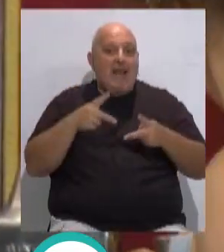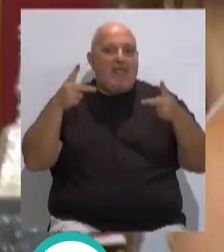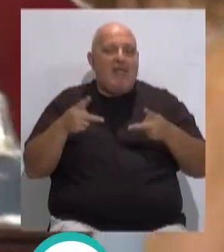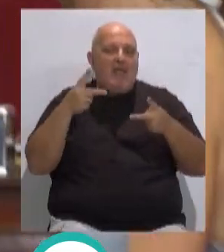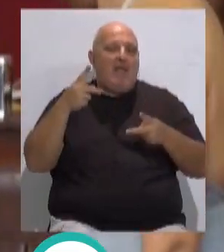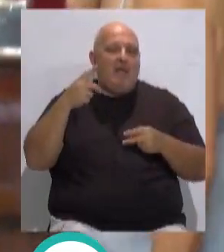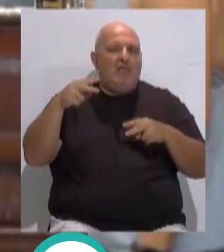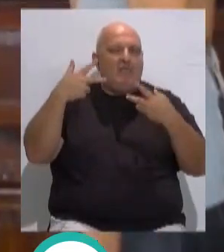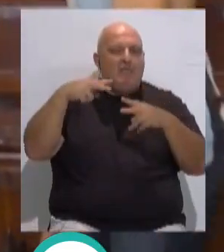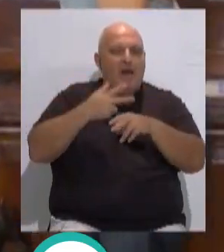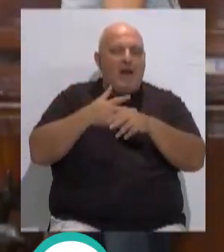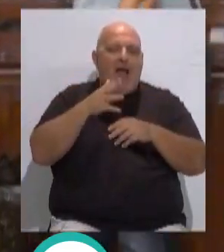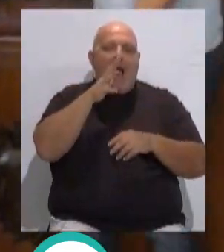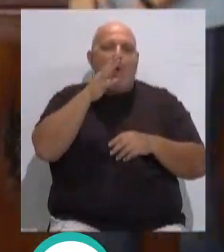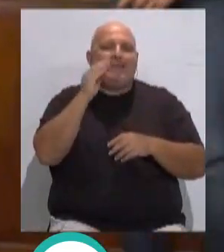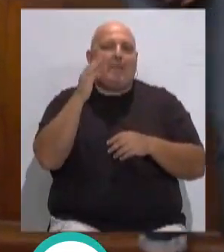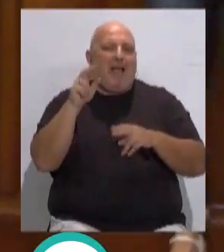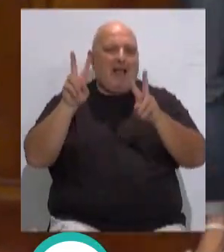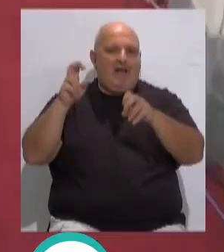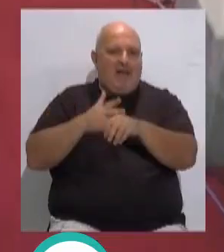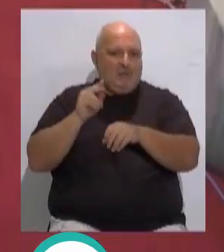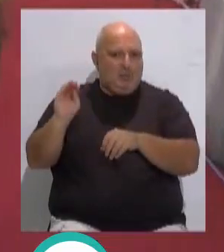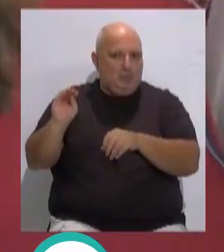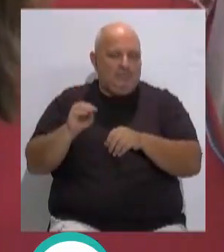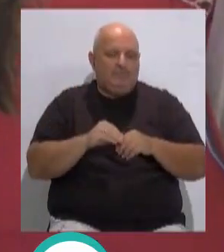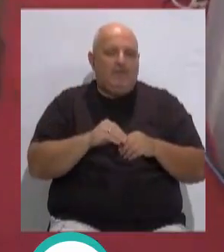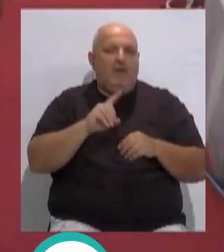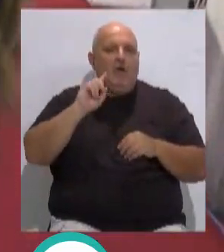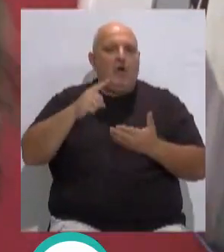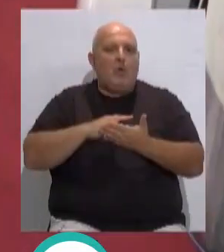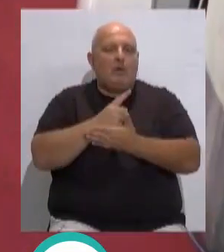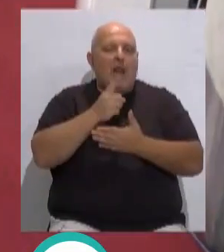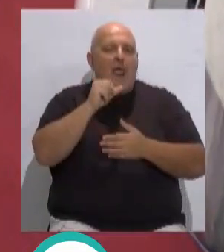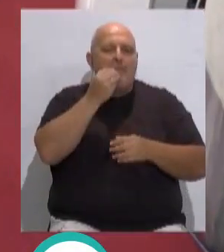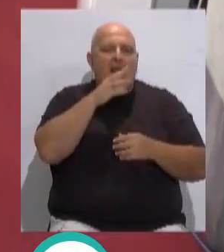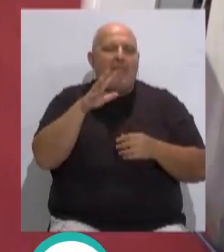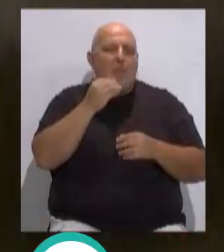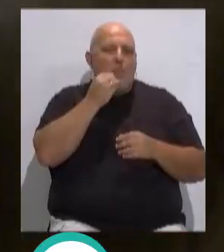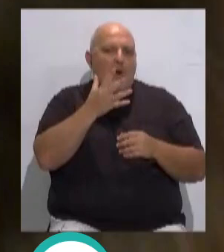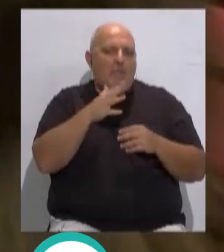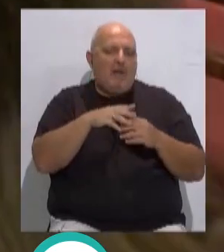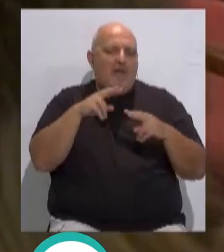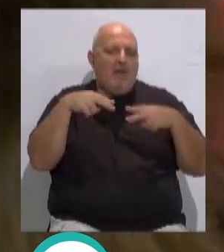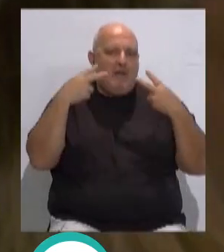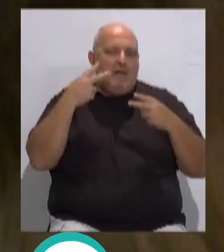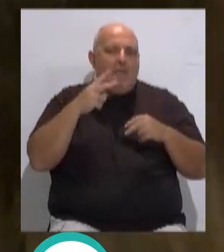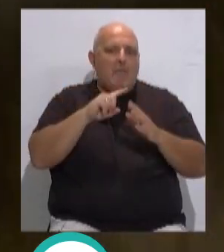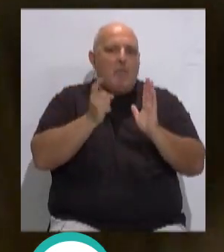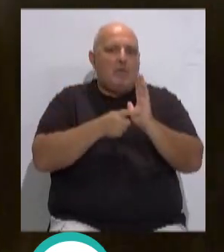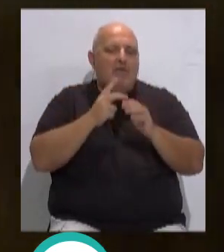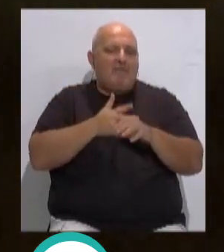feira del restaurante Agua Tapa. Y en la categoría de cenas, la Ruta Cádiz-La Mar de Bueno, tercero para Restaurante Bahía